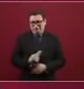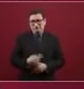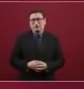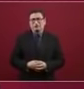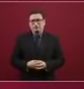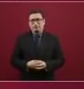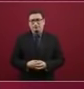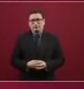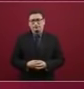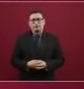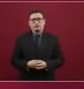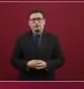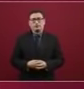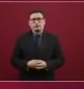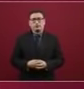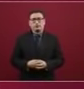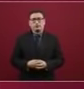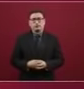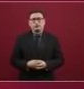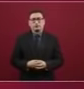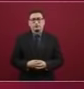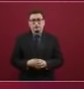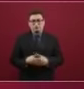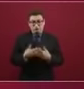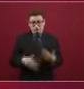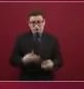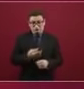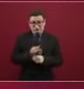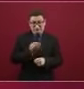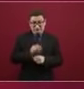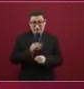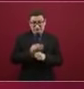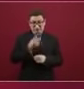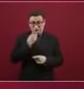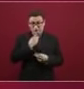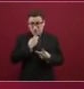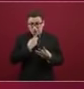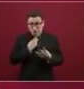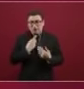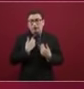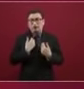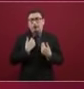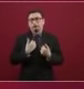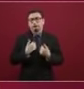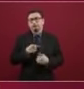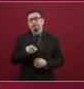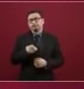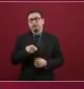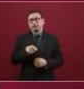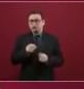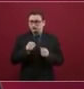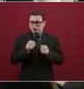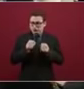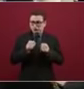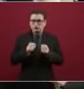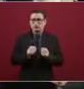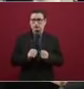ahora mismo que estás haciendo este planteamiento. estoy seguro que